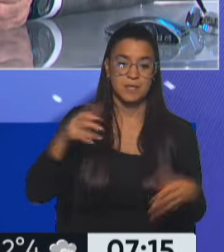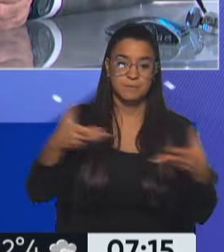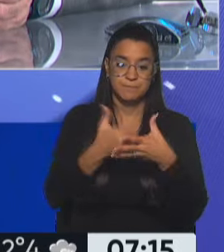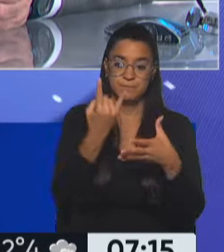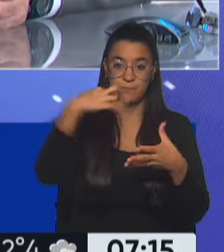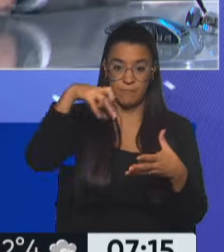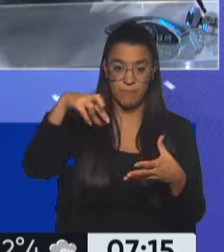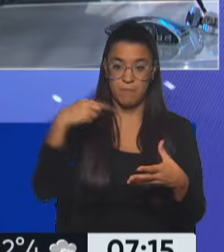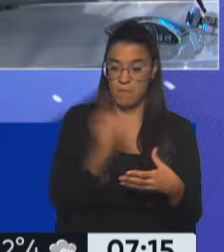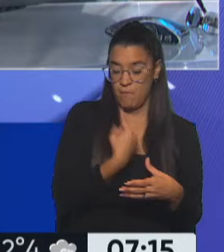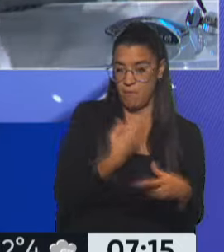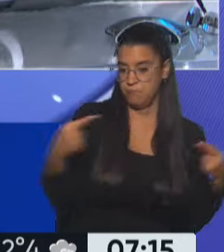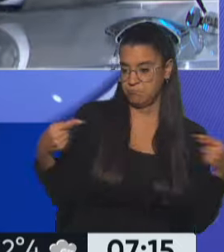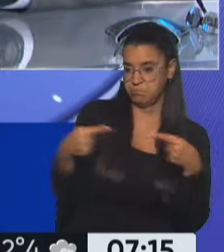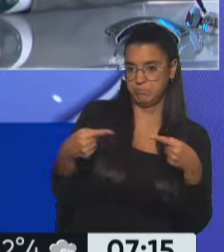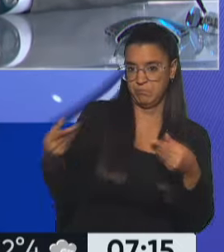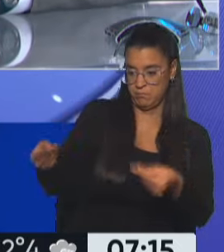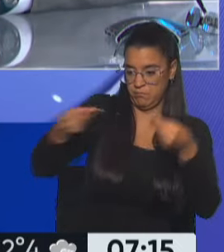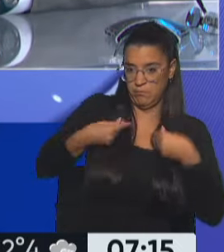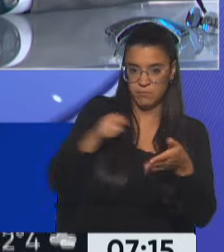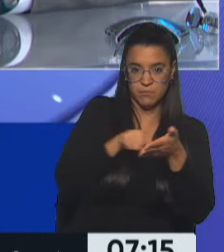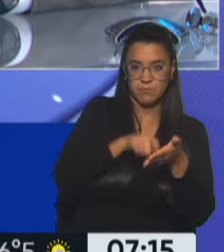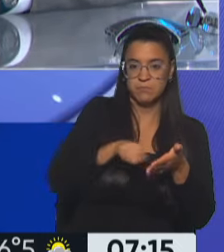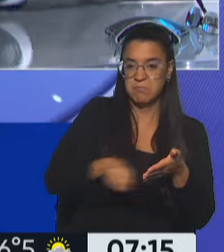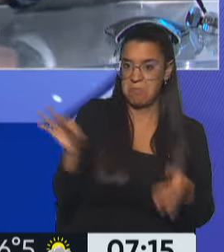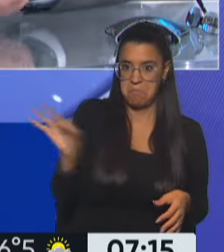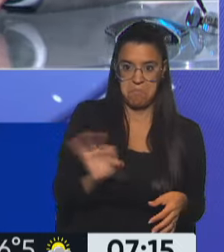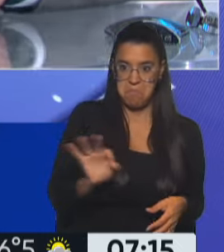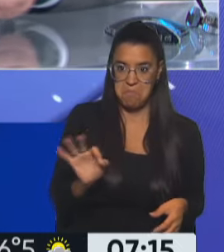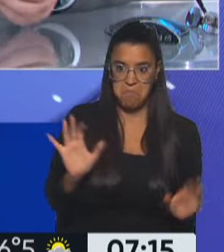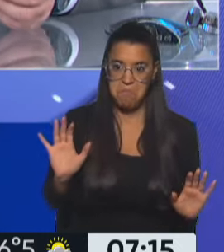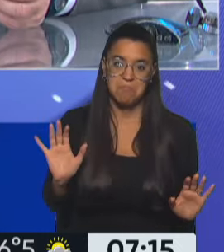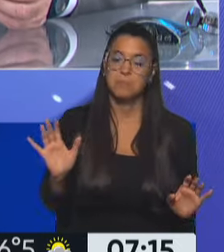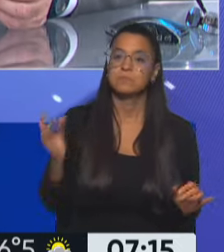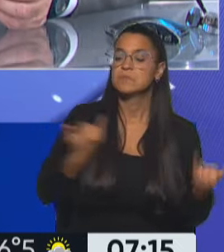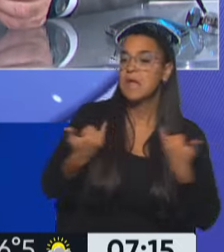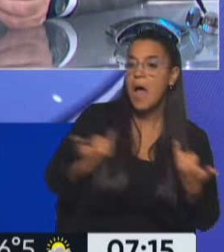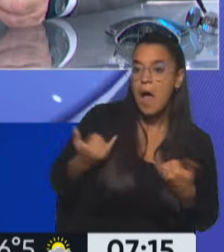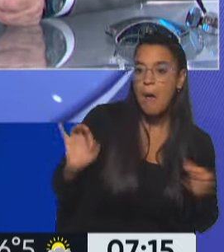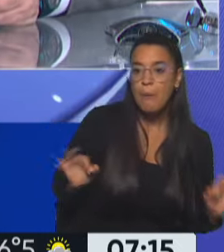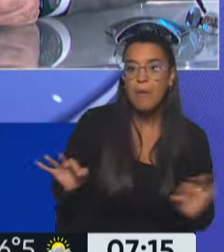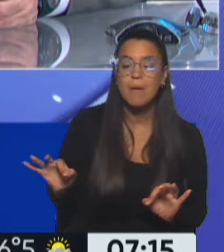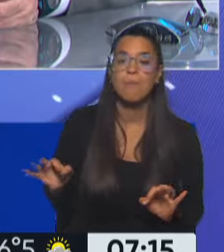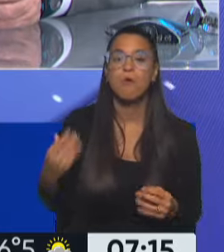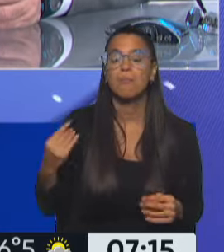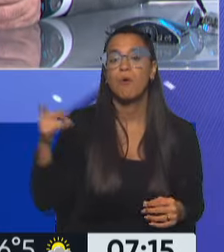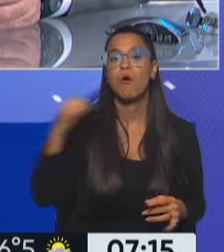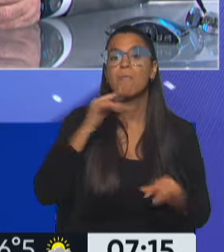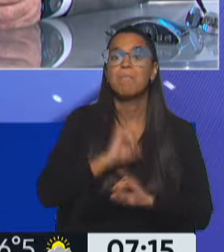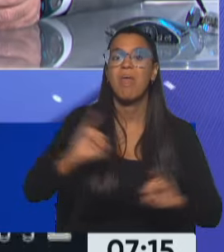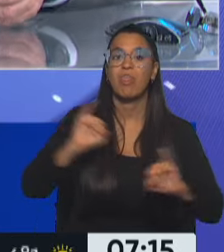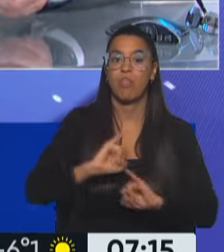dijo a nosotros que somos oposición no nos dieron ningún borrador nos fuimos en enterando por este los medios